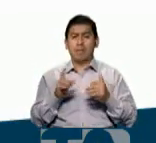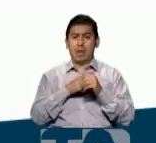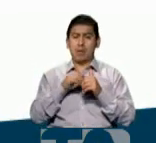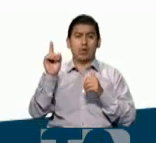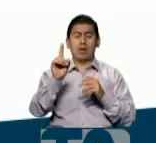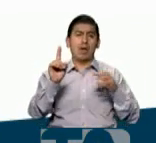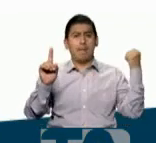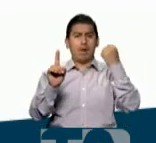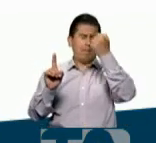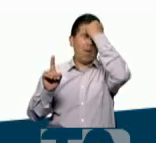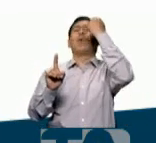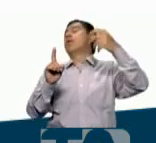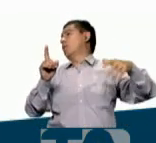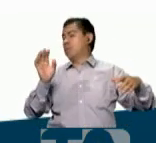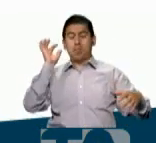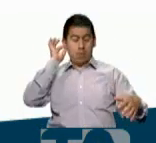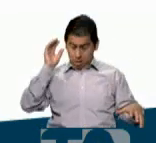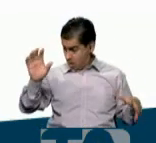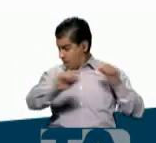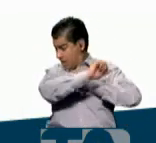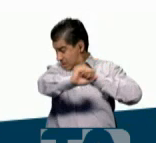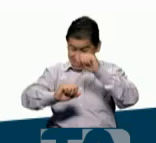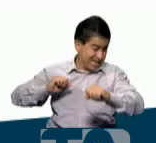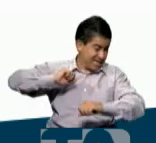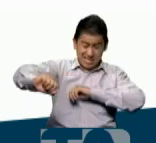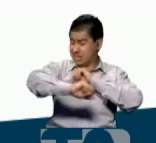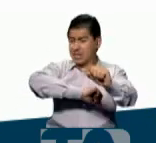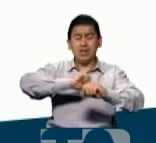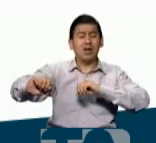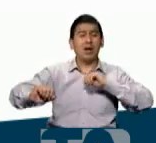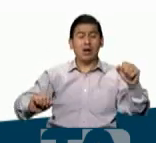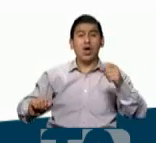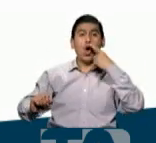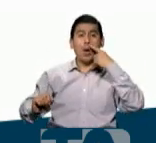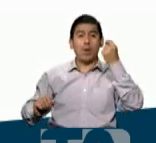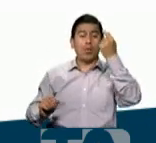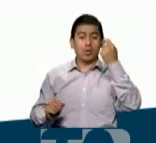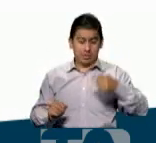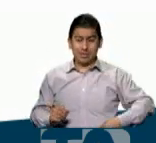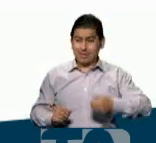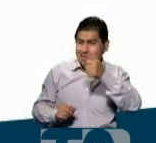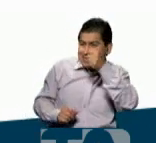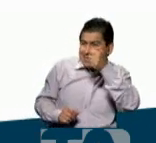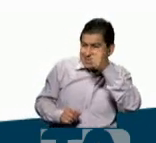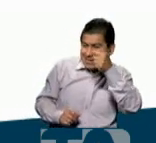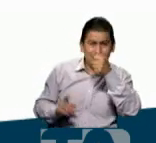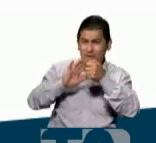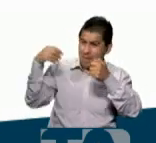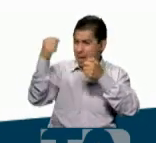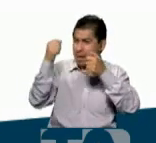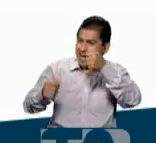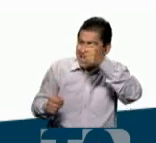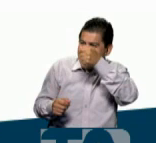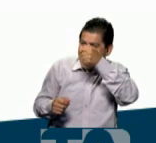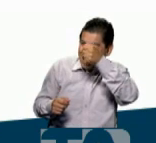golpe en la frente. Ella forcejeó sin entender de qué se trataba. Uno de ellos sacó su celular y se puso a filmar